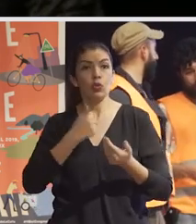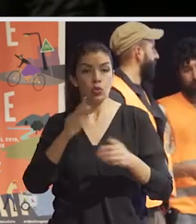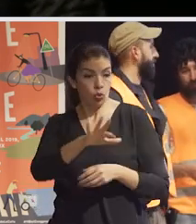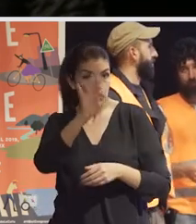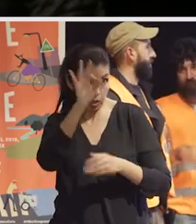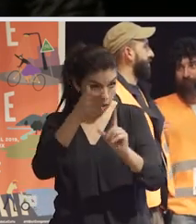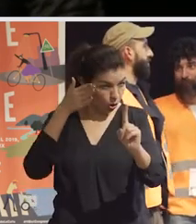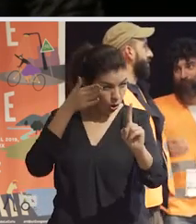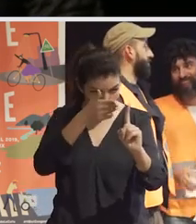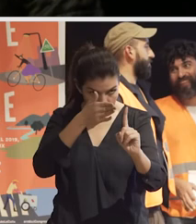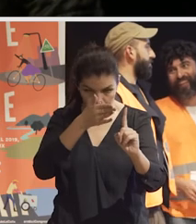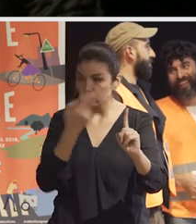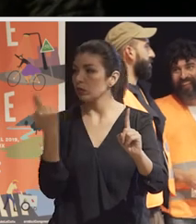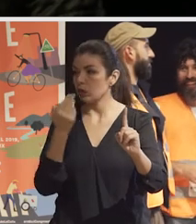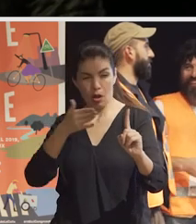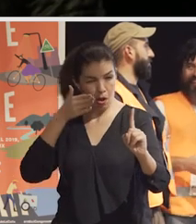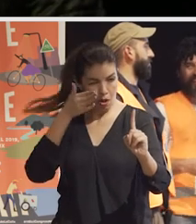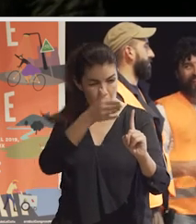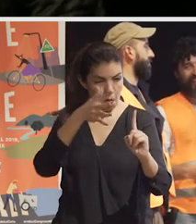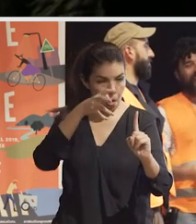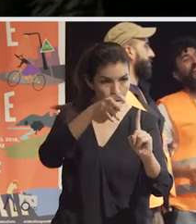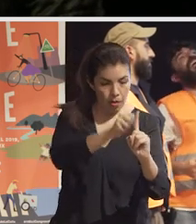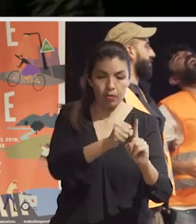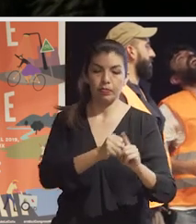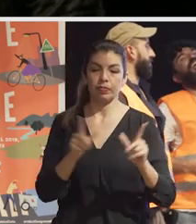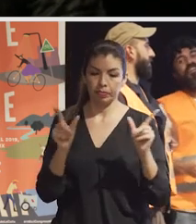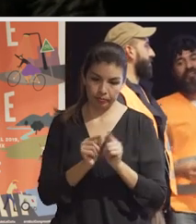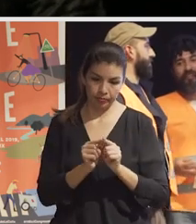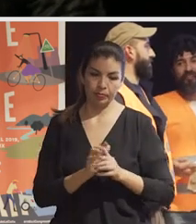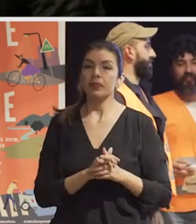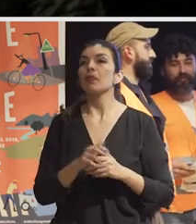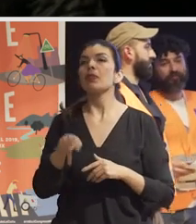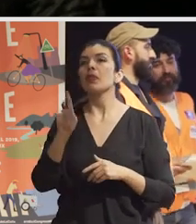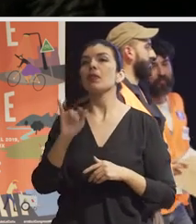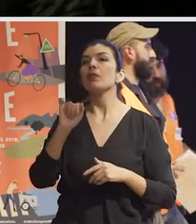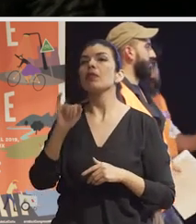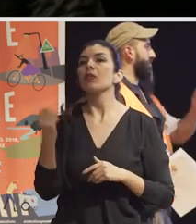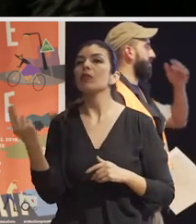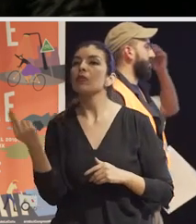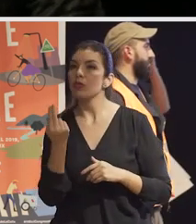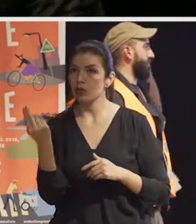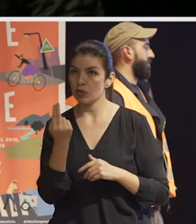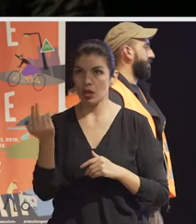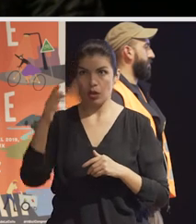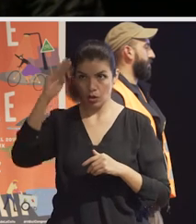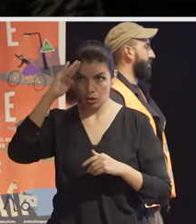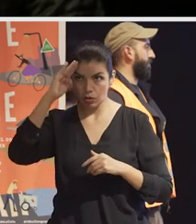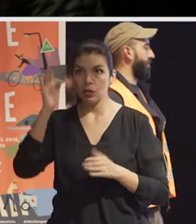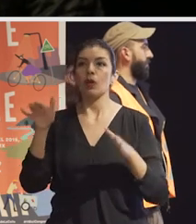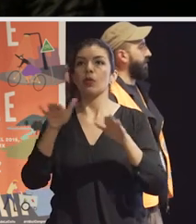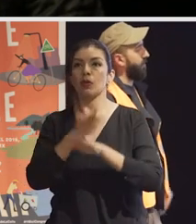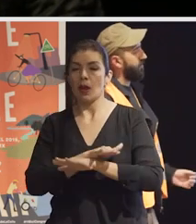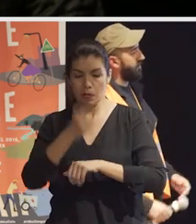no se esté pero a lo mejor podemos este cambiar y vivir plenamente disfrutar de la vida y